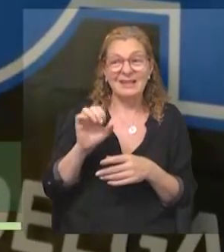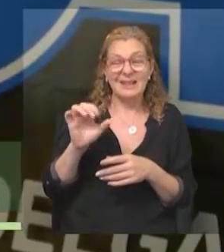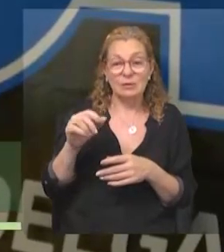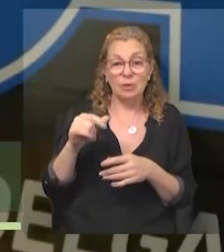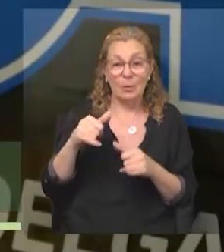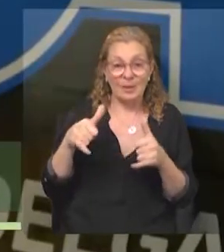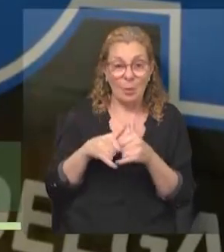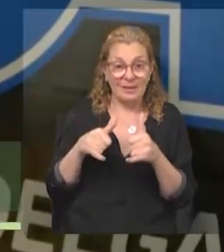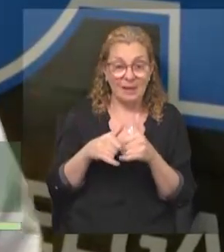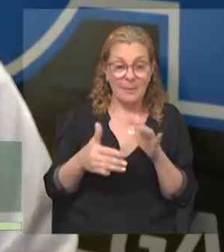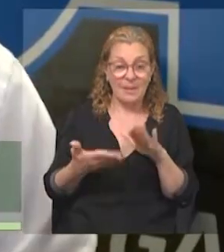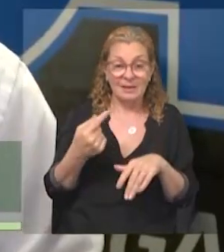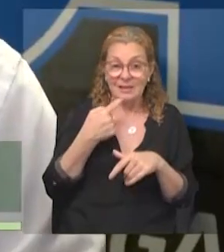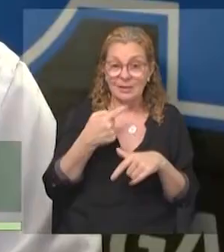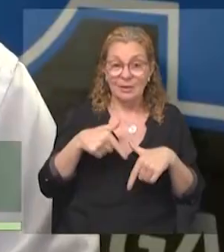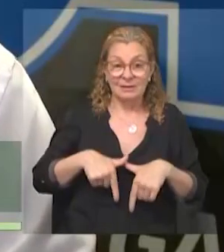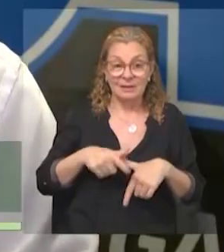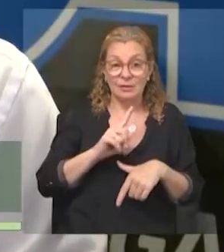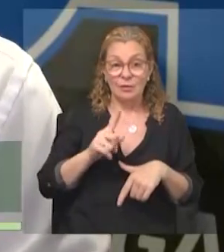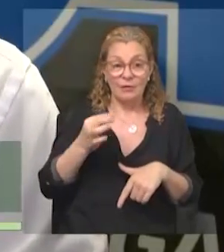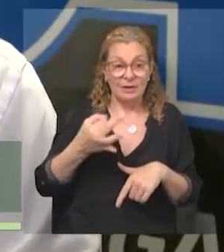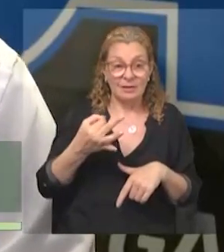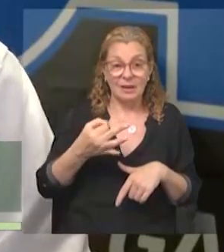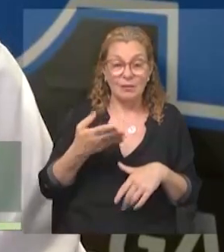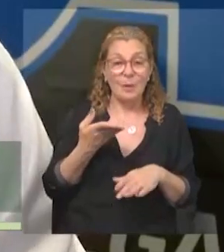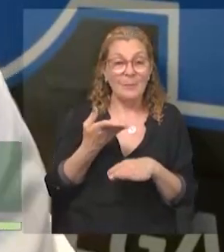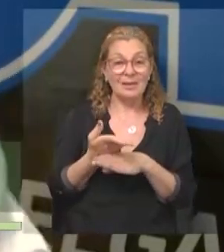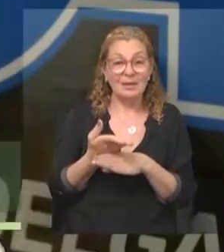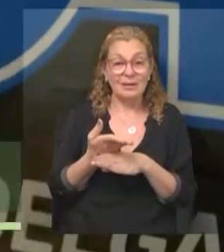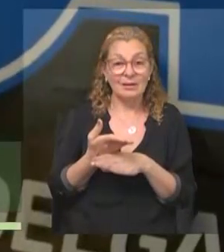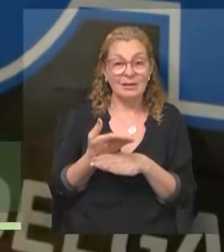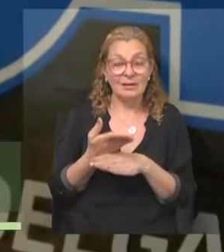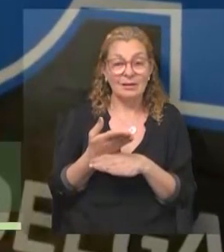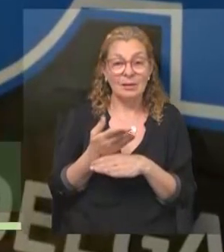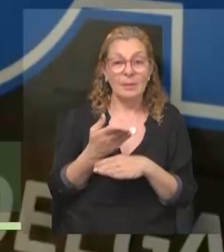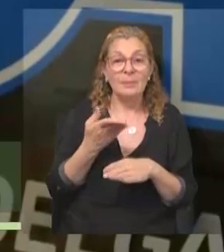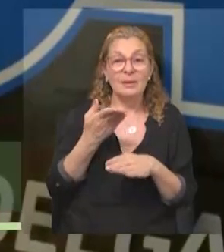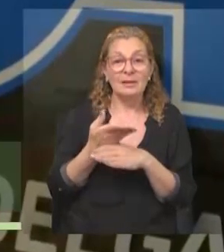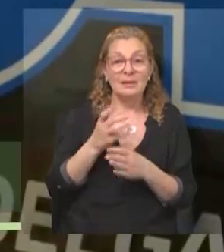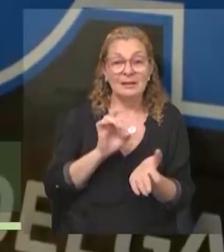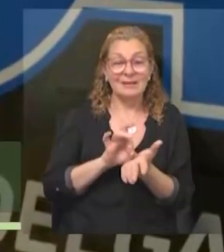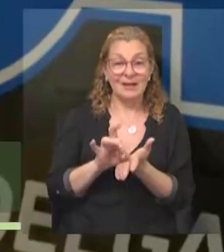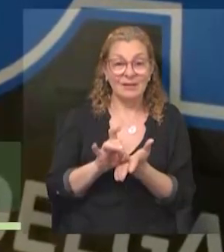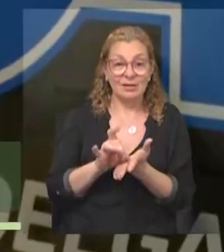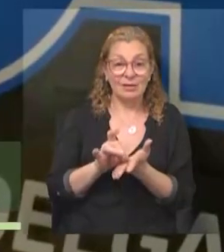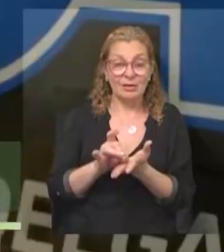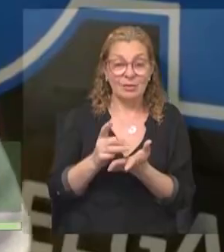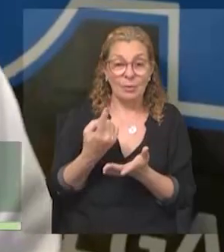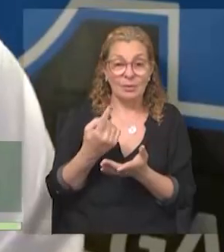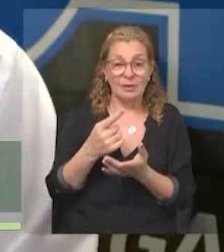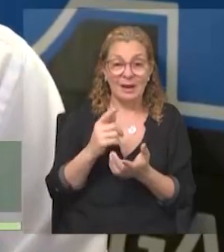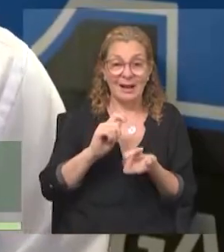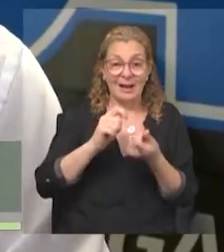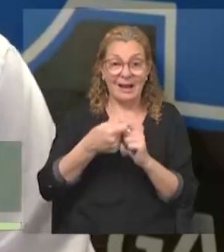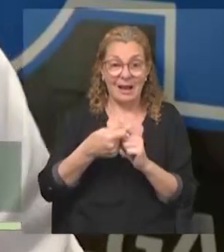WhatsApp salió el intendente a decir que no era así que no eran que era solicitar servicios o sea una versión